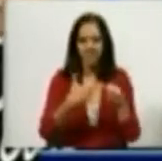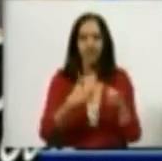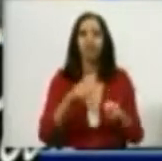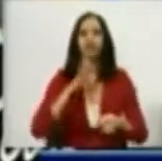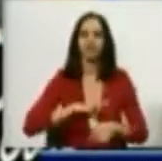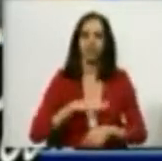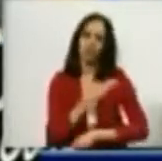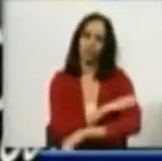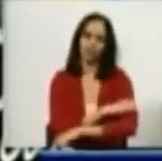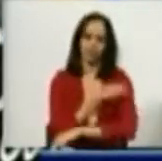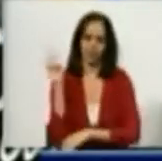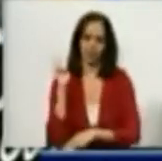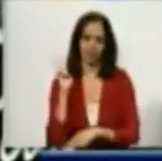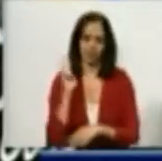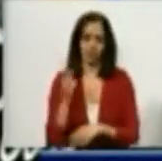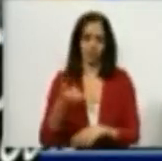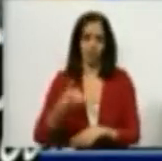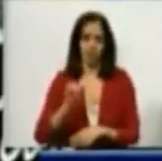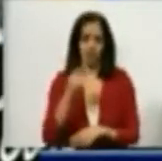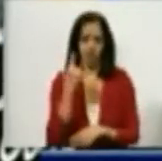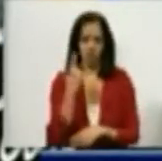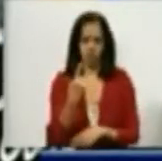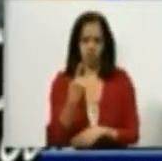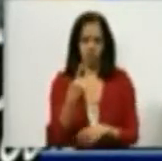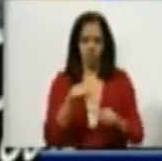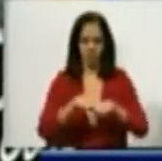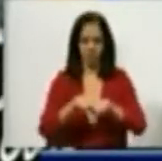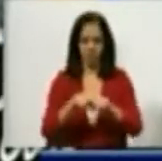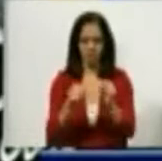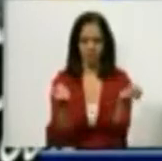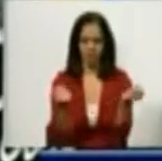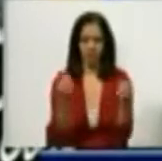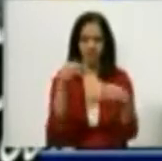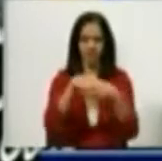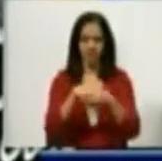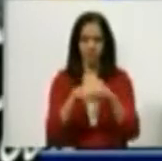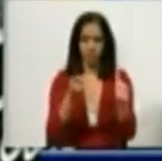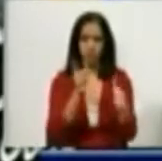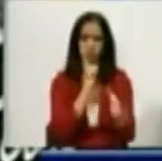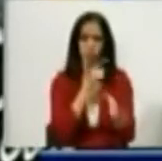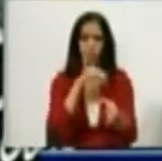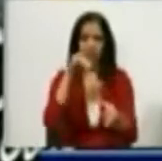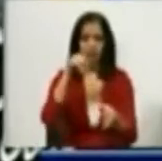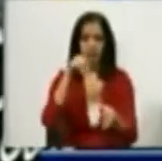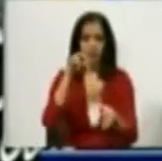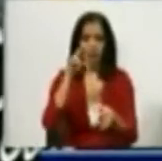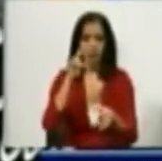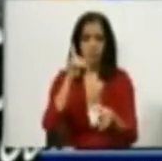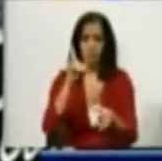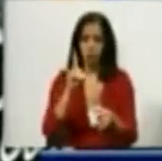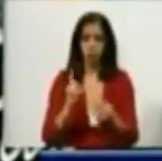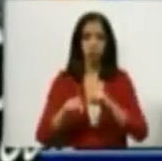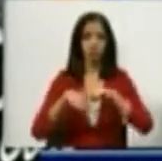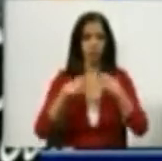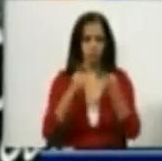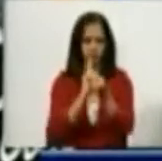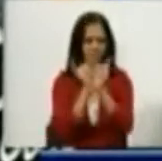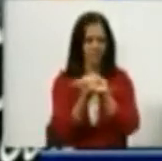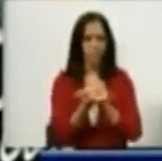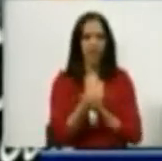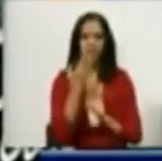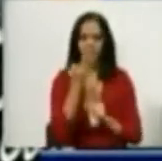venezolana hay una fractura dentro de lo que llaman la que después han querido Llamar frente amplio pero que